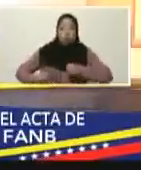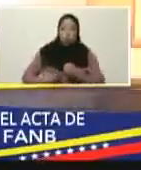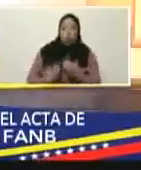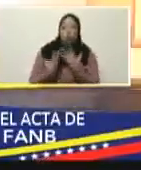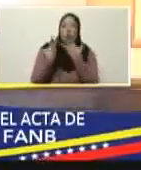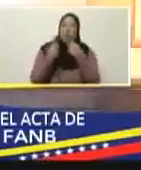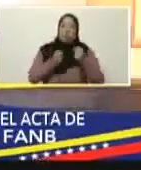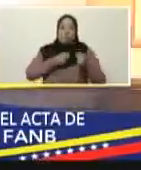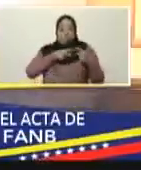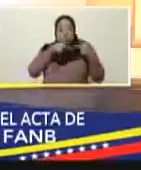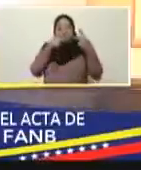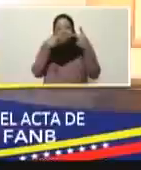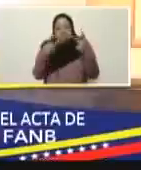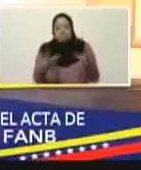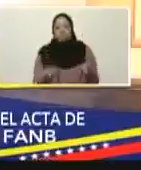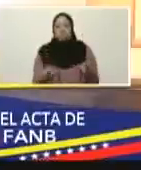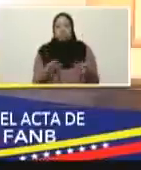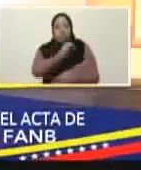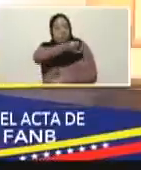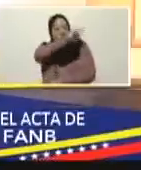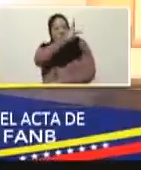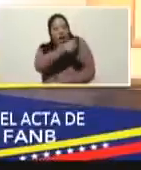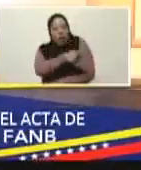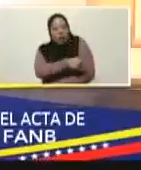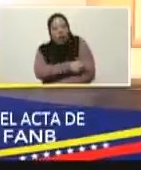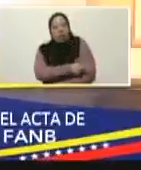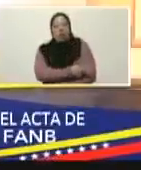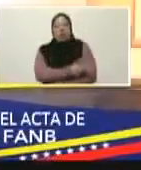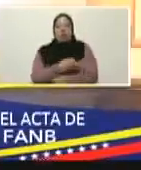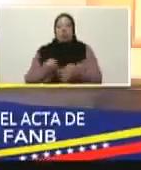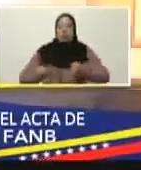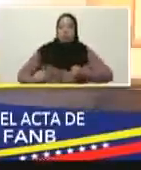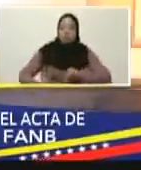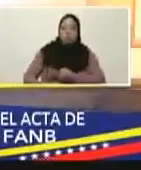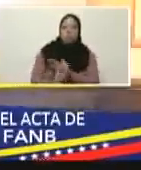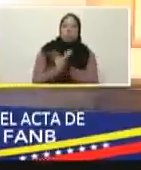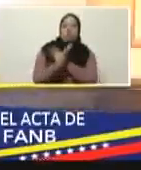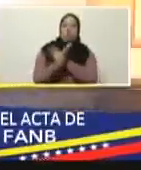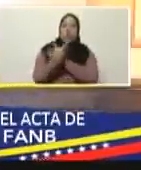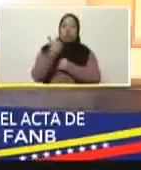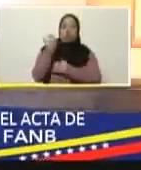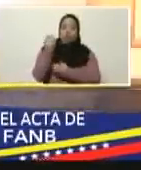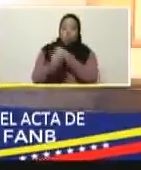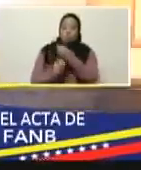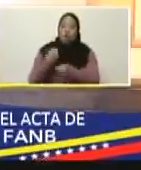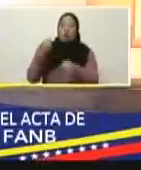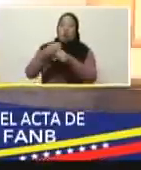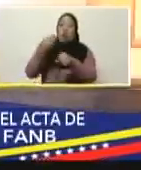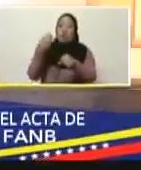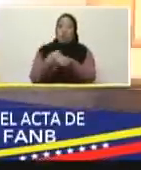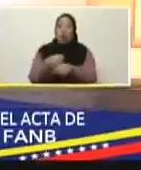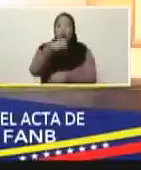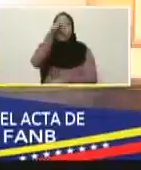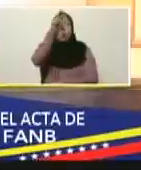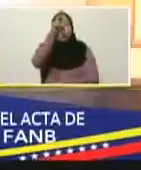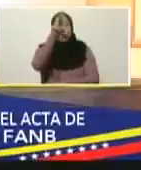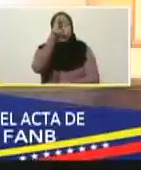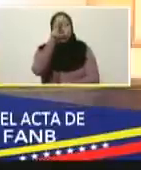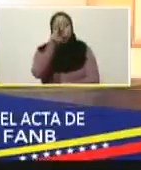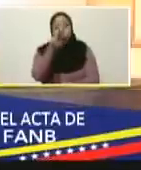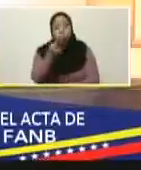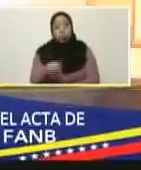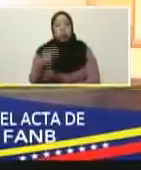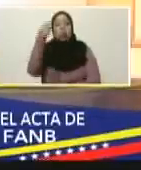de valentía, un espíritu incansable, consagrado al trabajo diario de cultivar